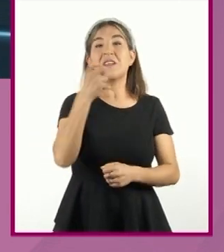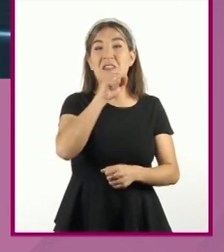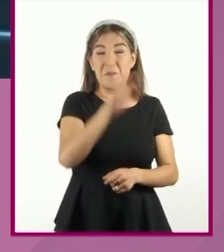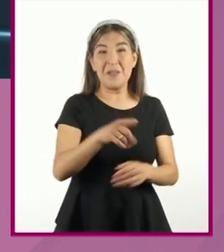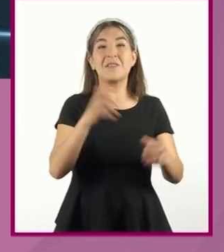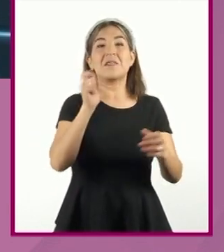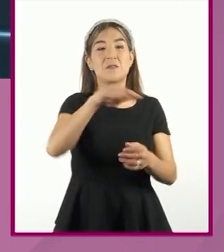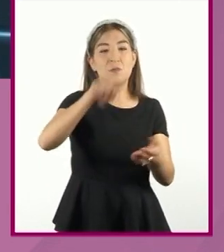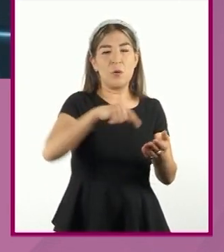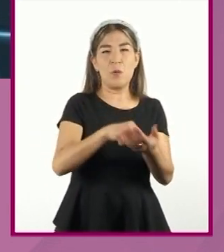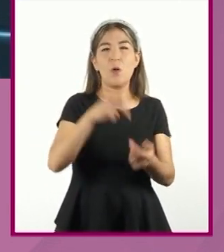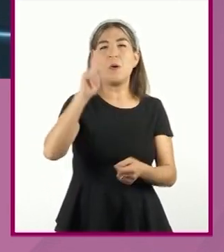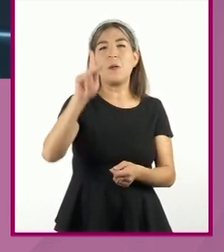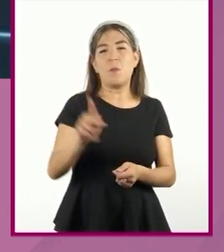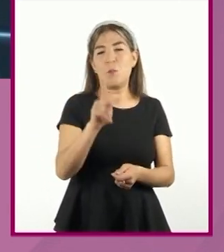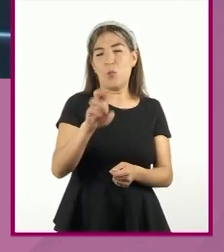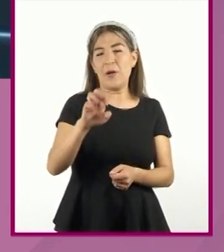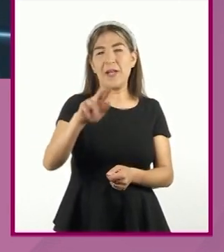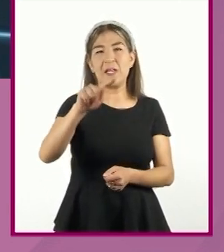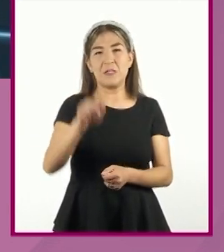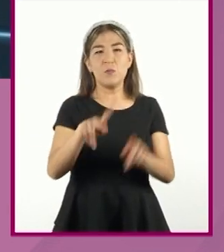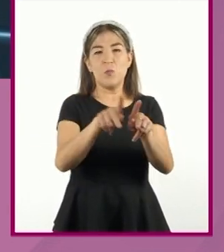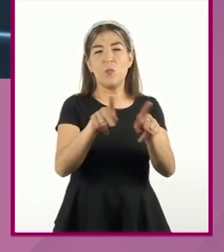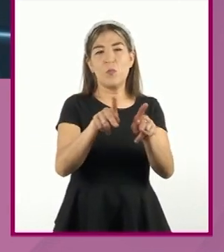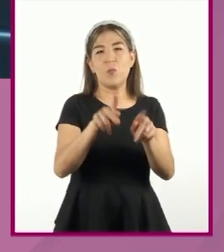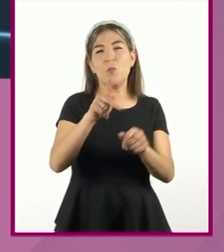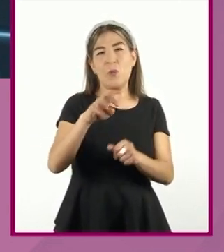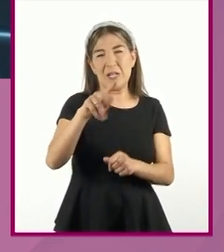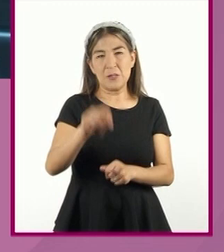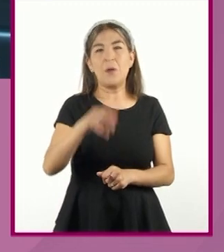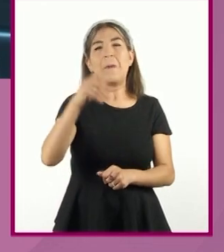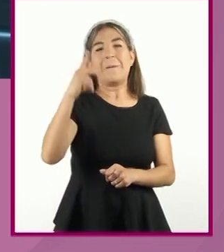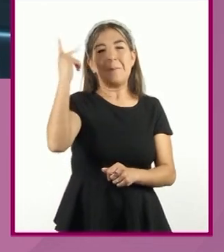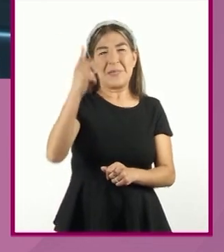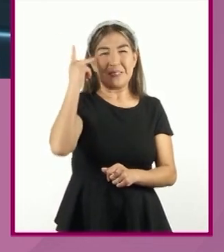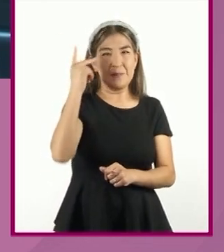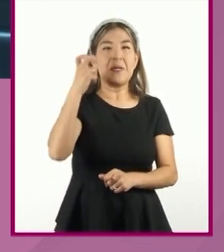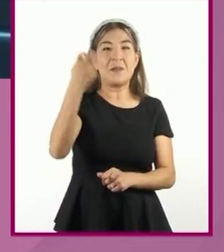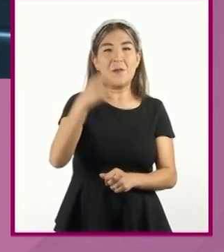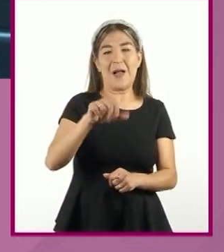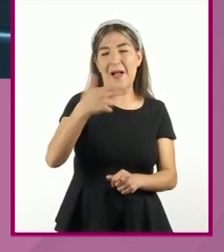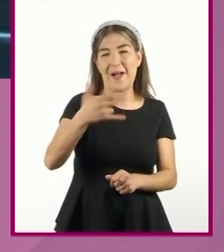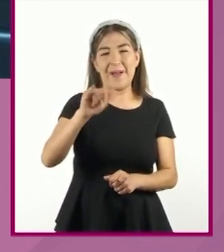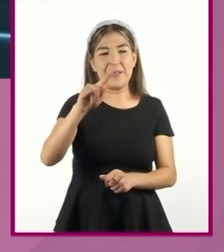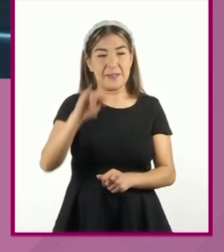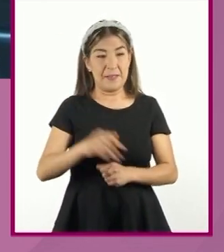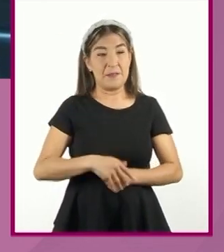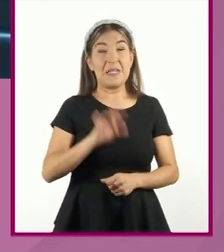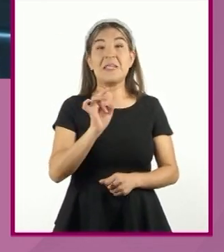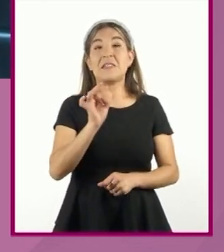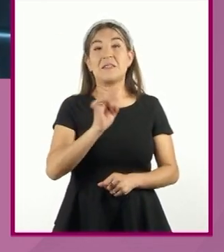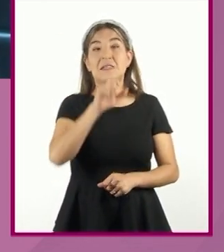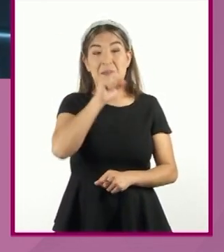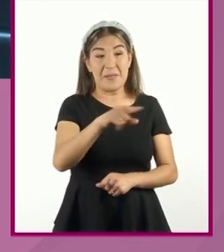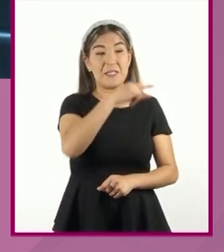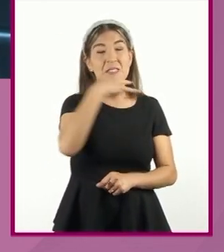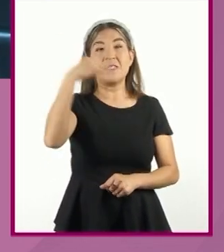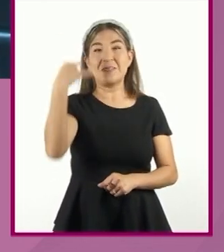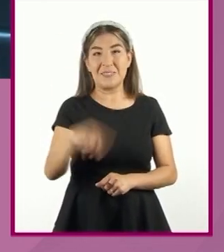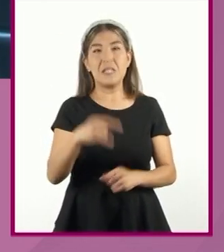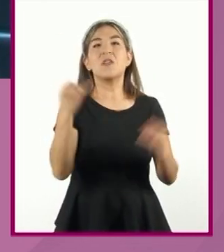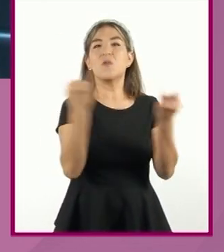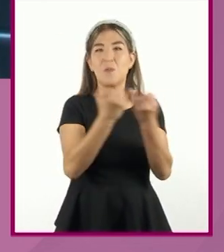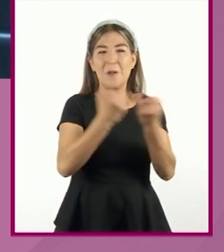destrucción de Puerto Príncipe, la capital de Haití. Ese mismo año, Chile vivió un sismo de mayor magnitud e intensidad que el de